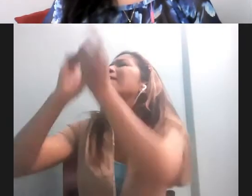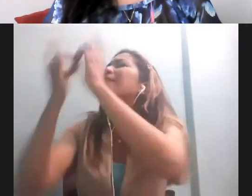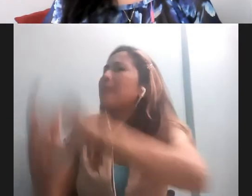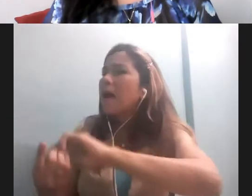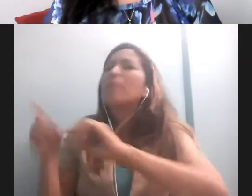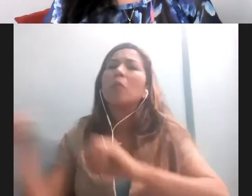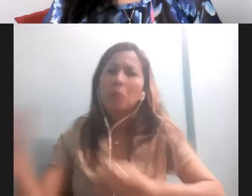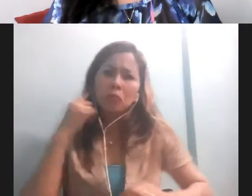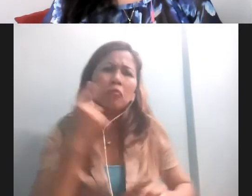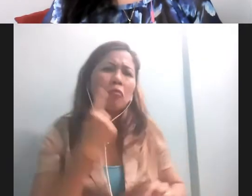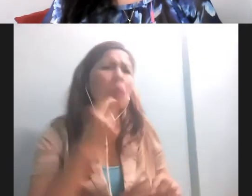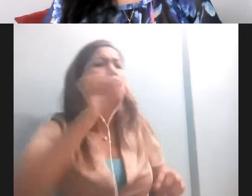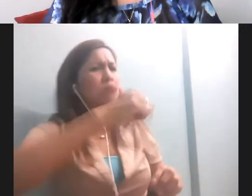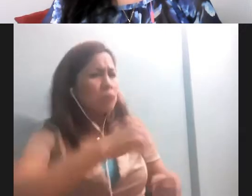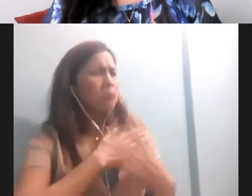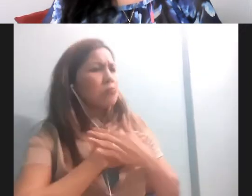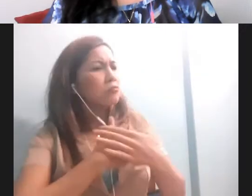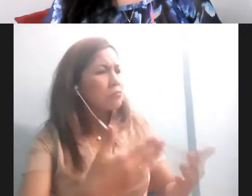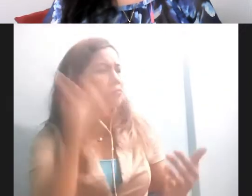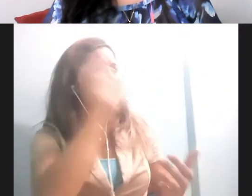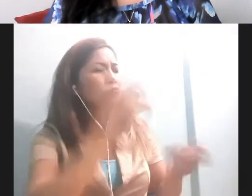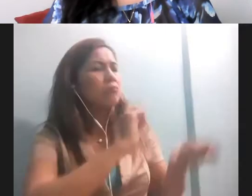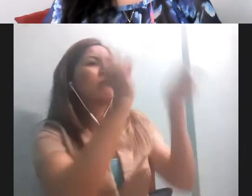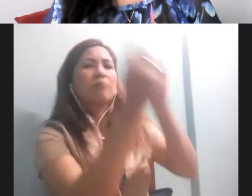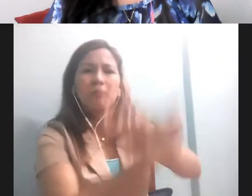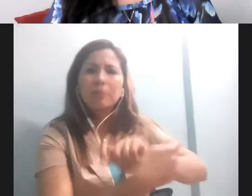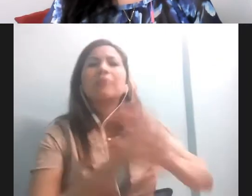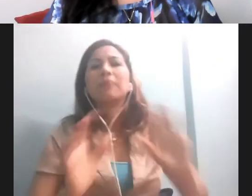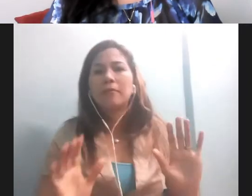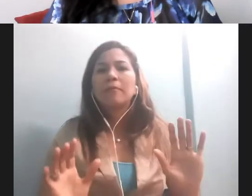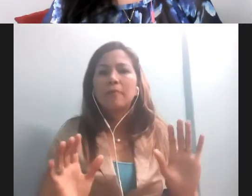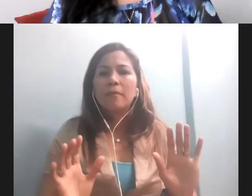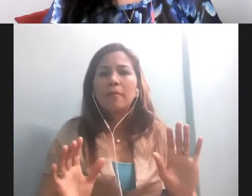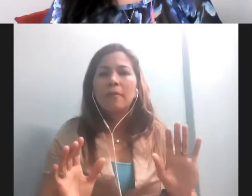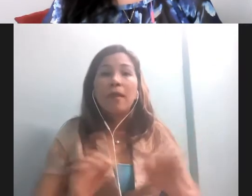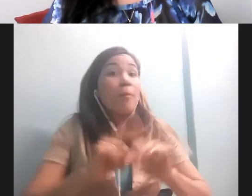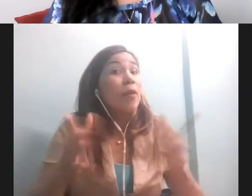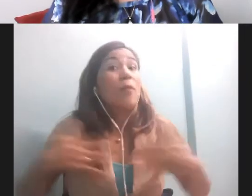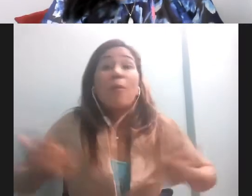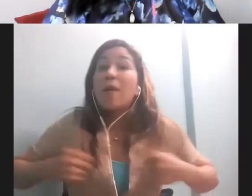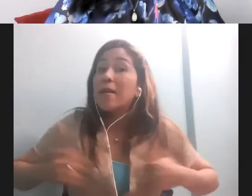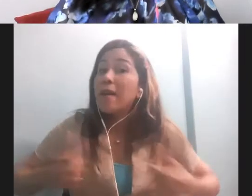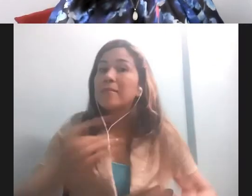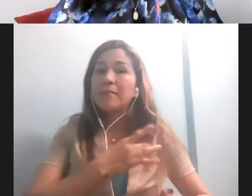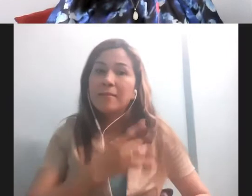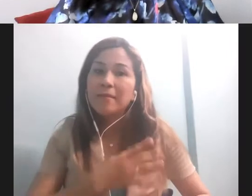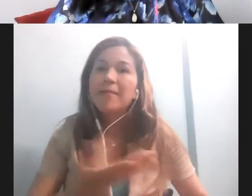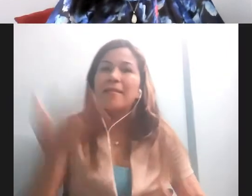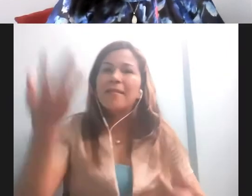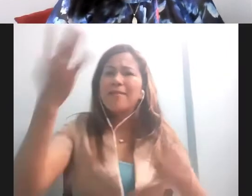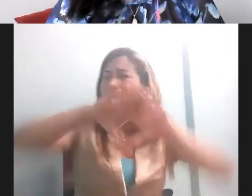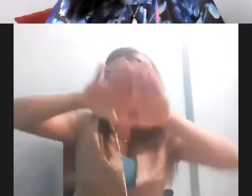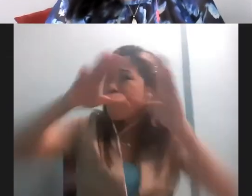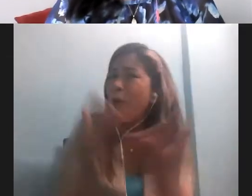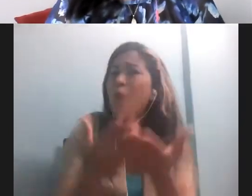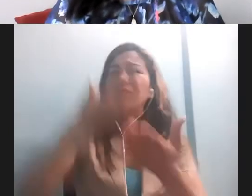Pero esa señal la pueden utilizar en cualquier país. O sea, las personas sordas en